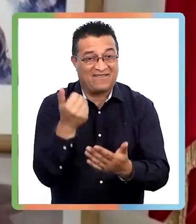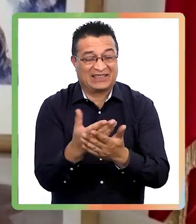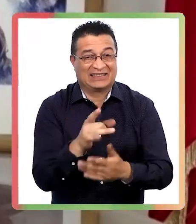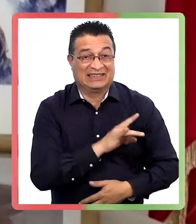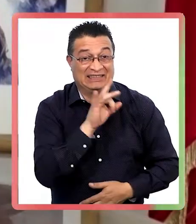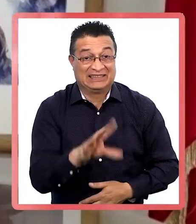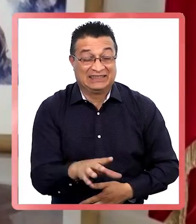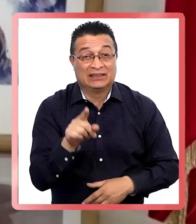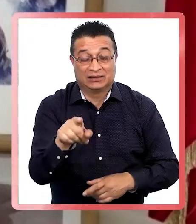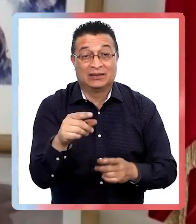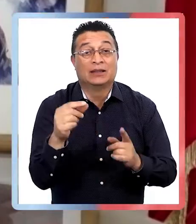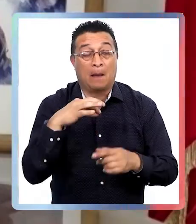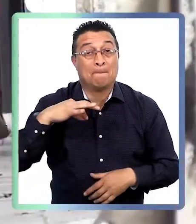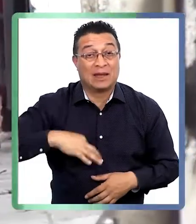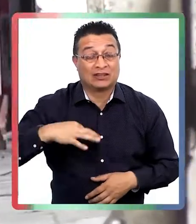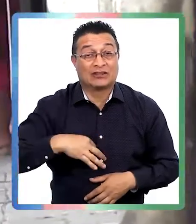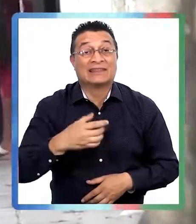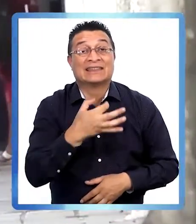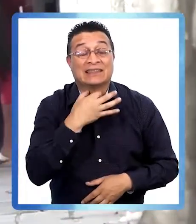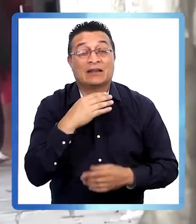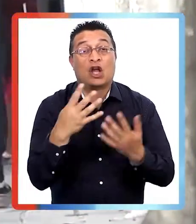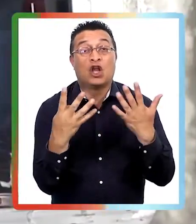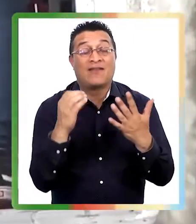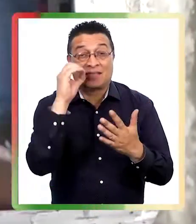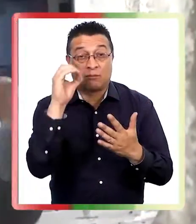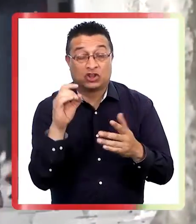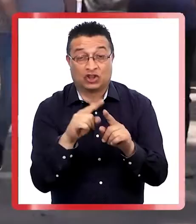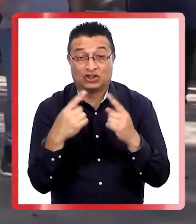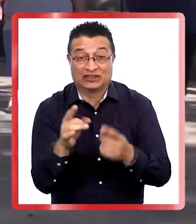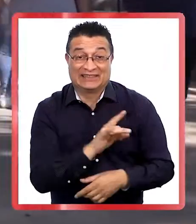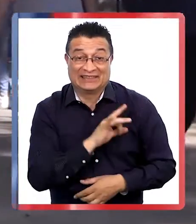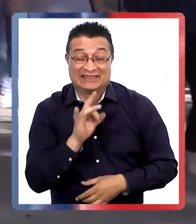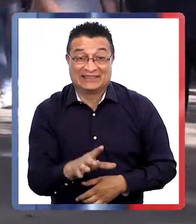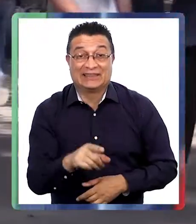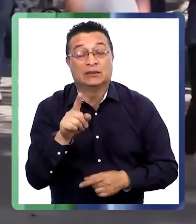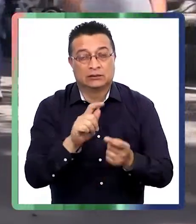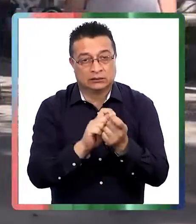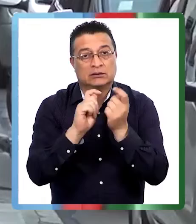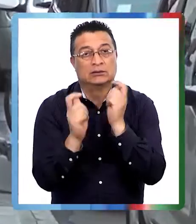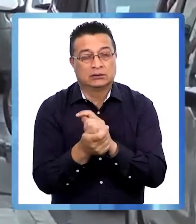primera vez en Chile, este concepto de una pensión garantizada para el 90% de los chilenos,